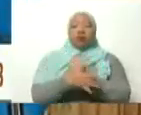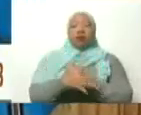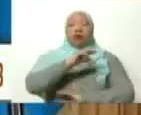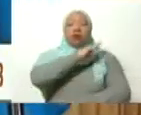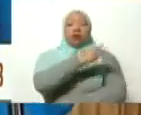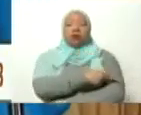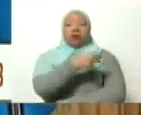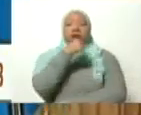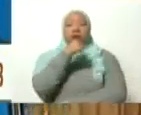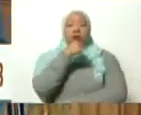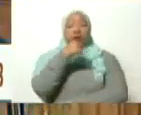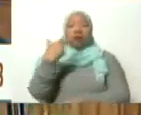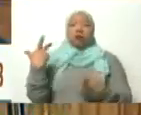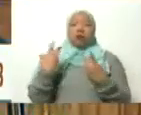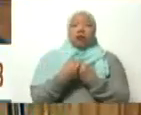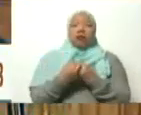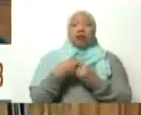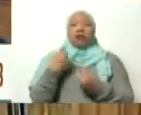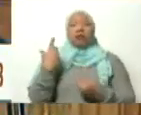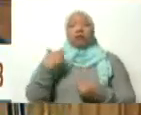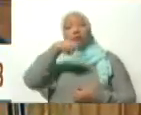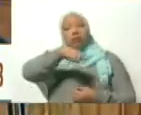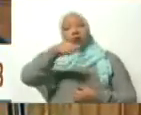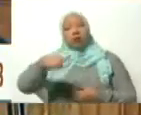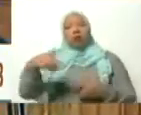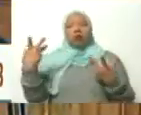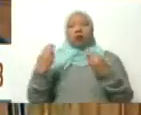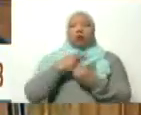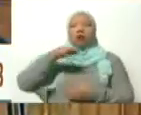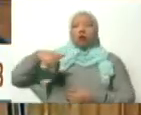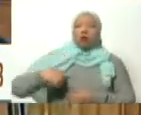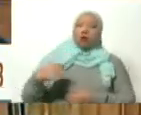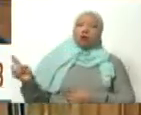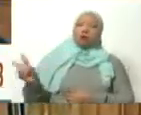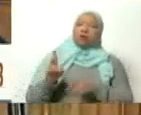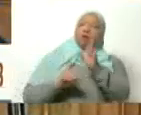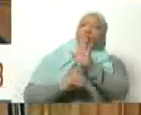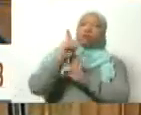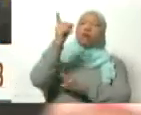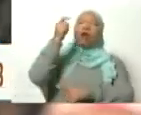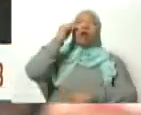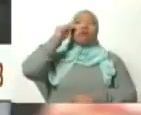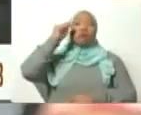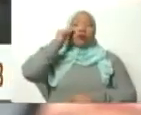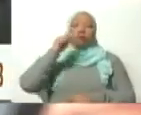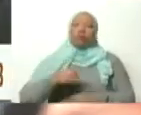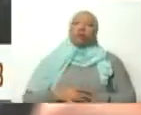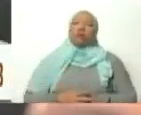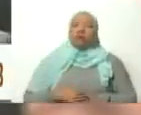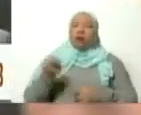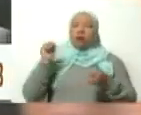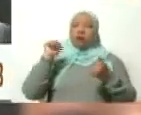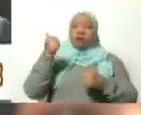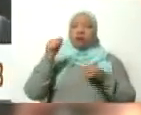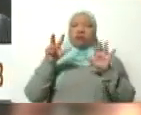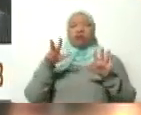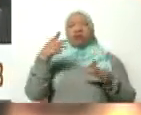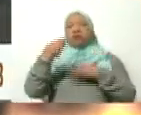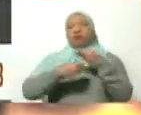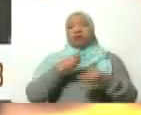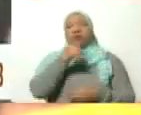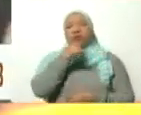potenciar las grandes reservas de minerales que tiene nuestro país, desarrollar el turismo, los 18 motores de la economía,